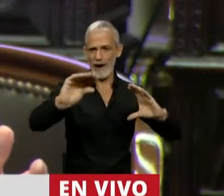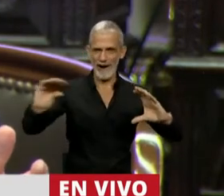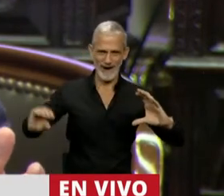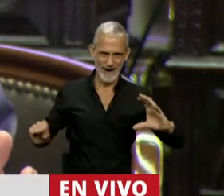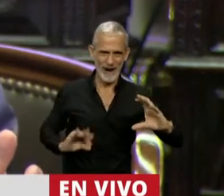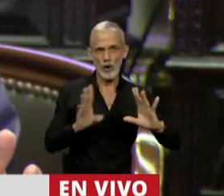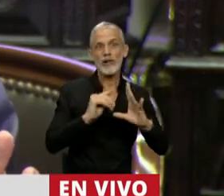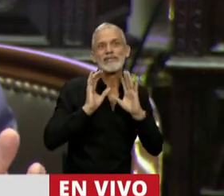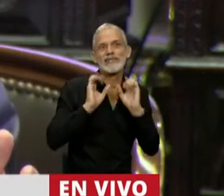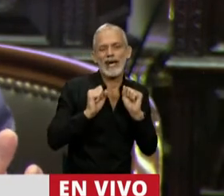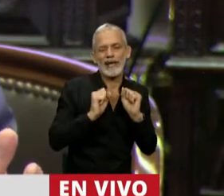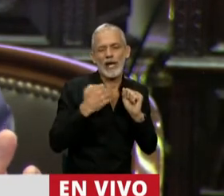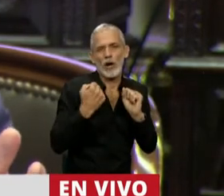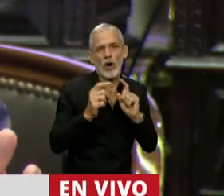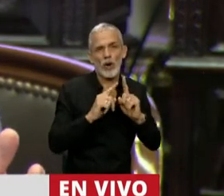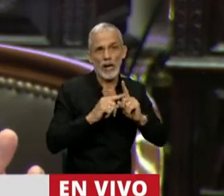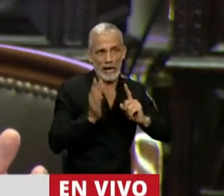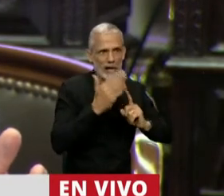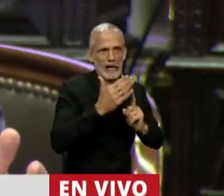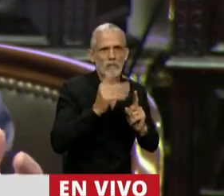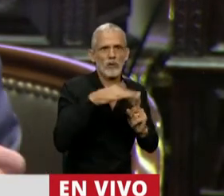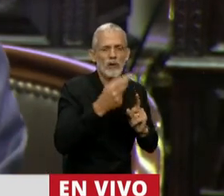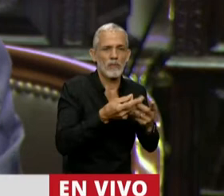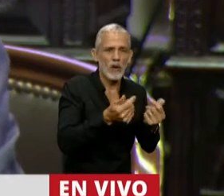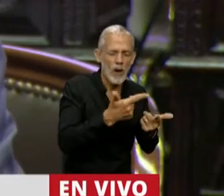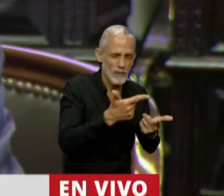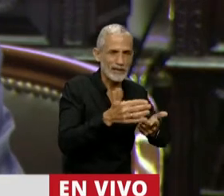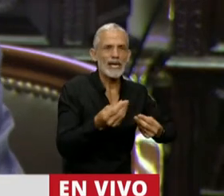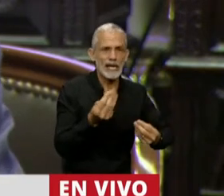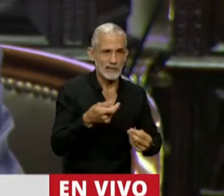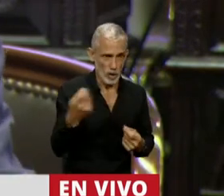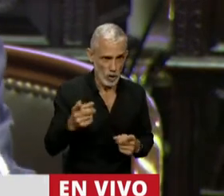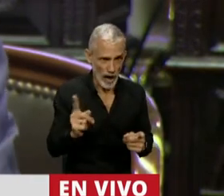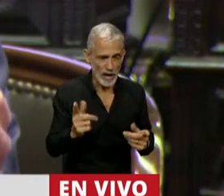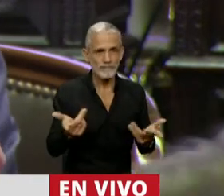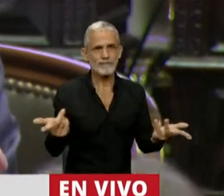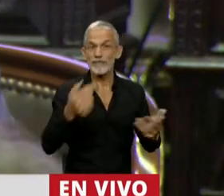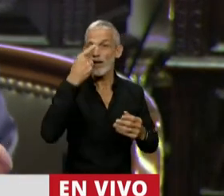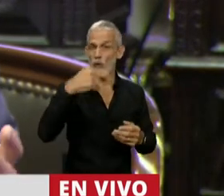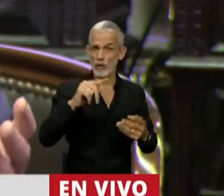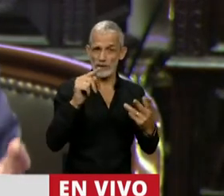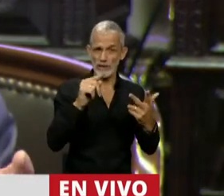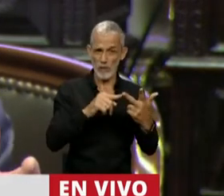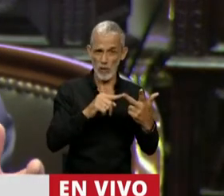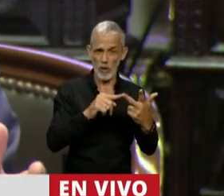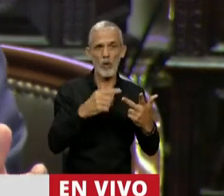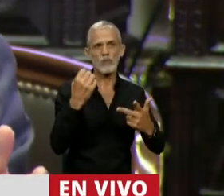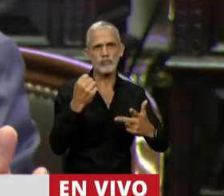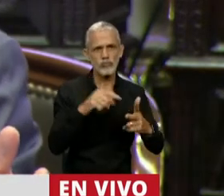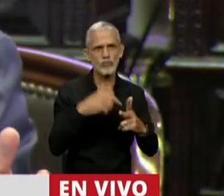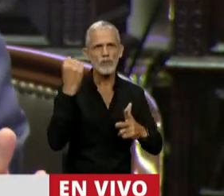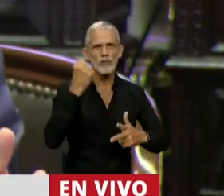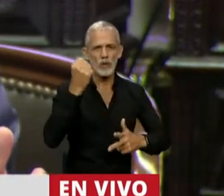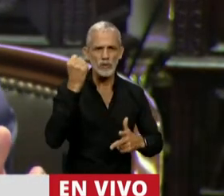de Hacienda, que sabemos que un día se produce y al mes siguiente no. Y el último, y muy importante de